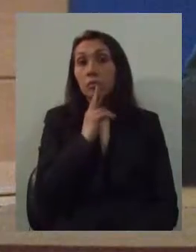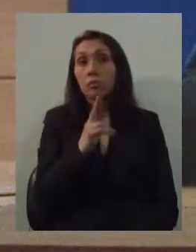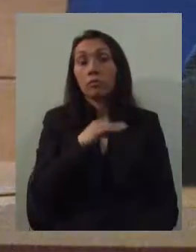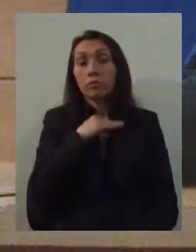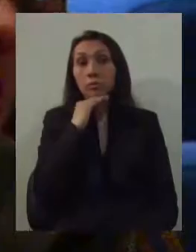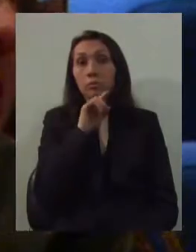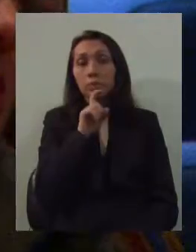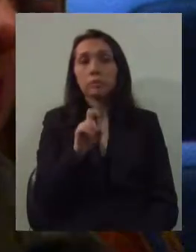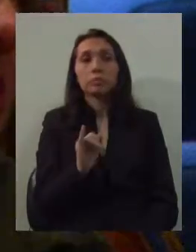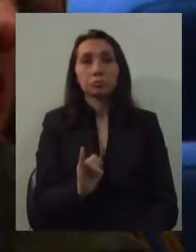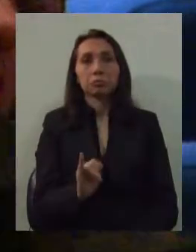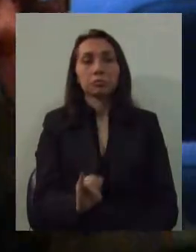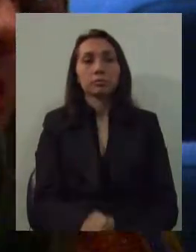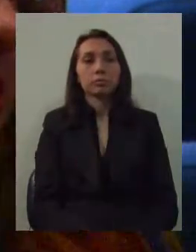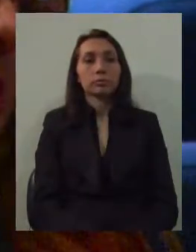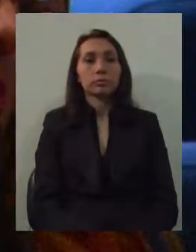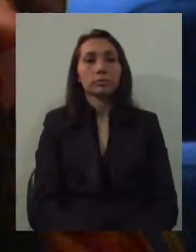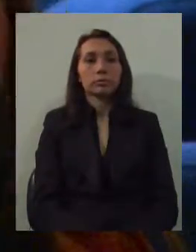pregunta. Sí.